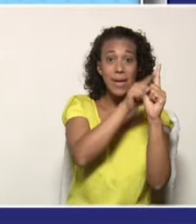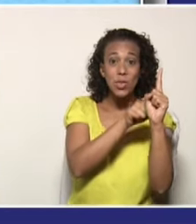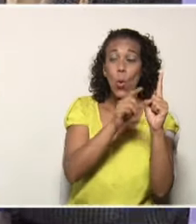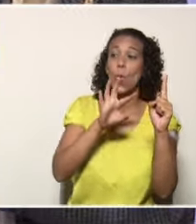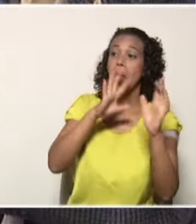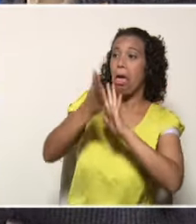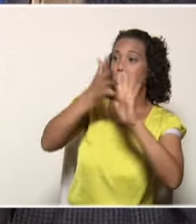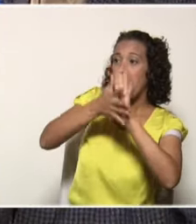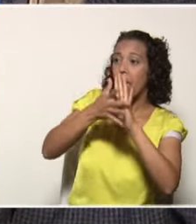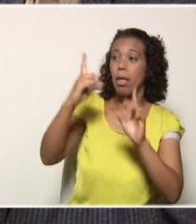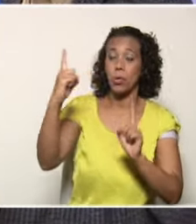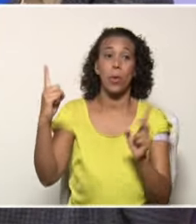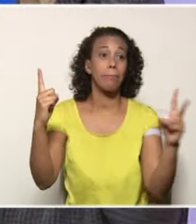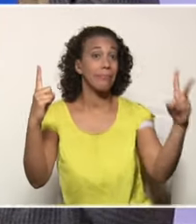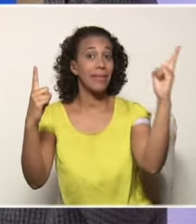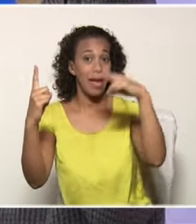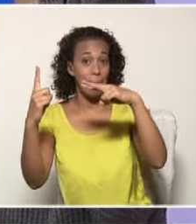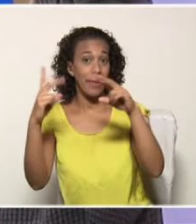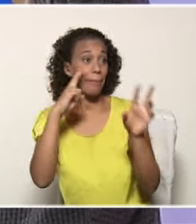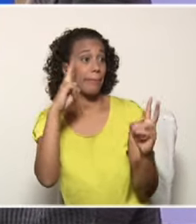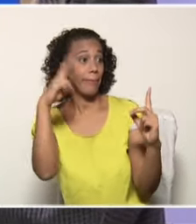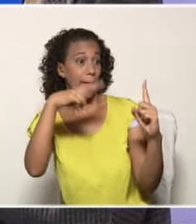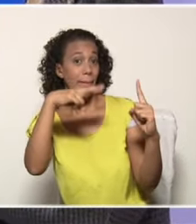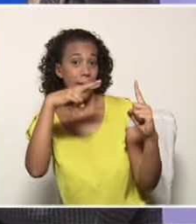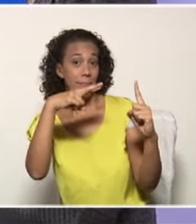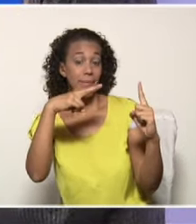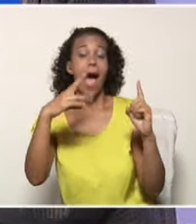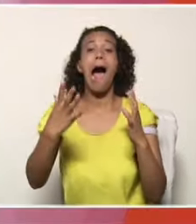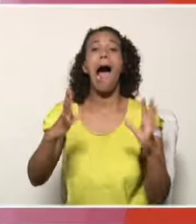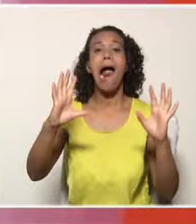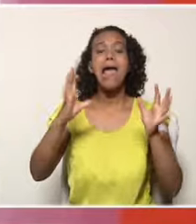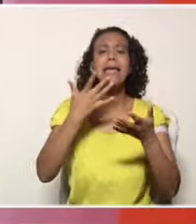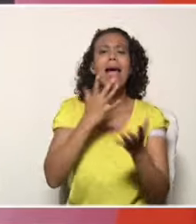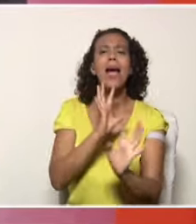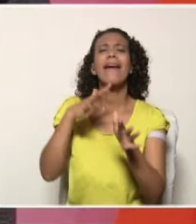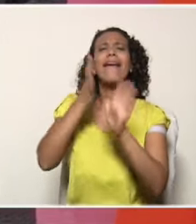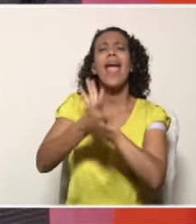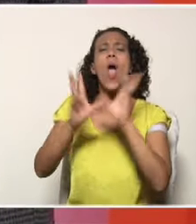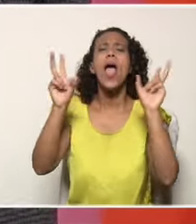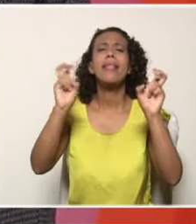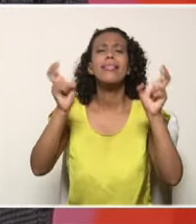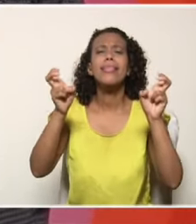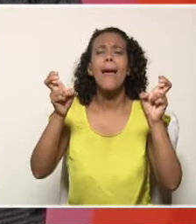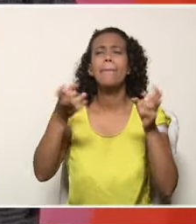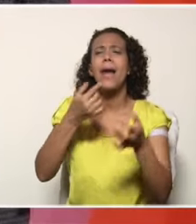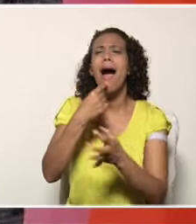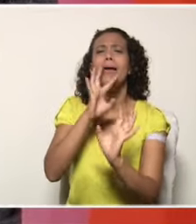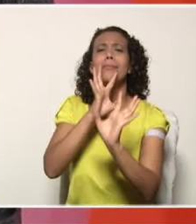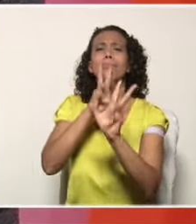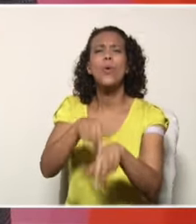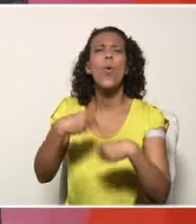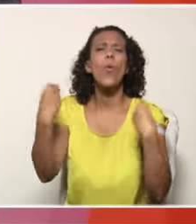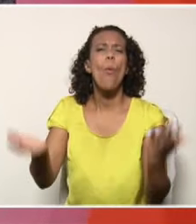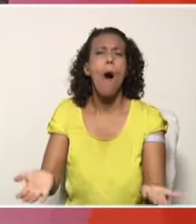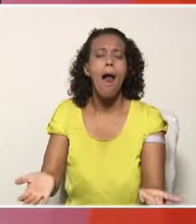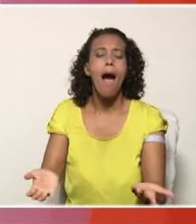mensaje, el código, el canal, el receptor y el contexto. Todos